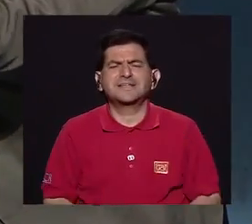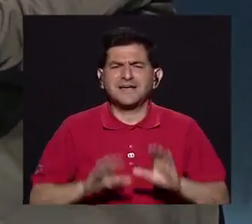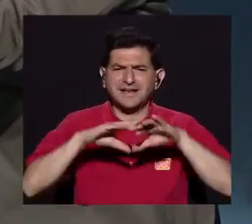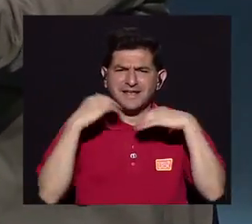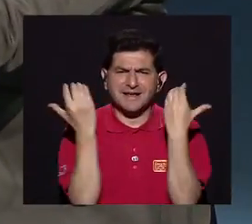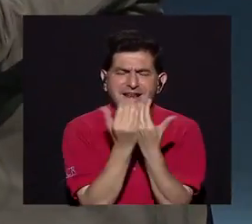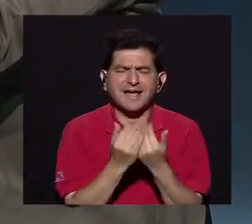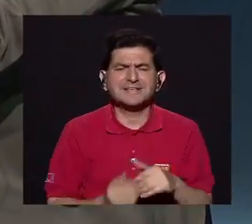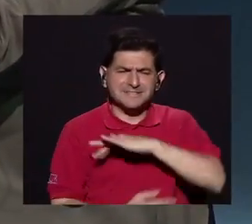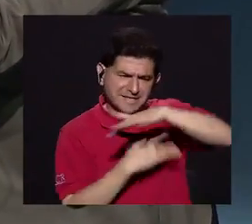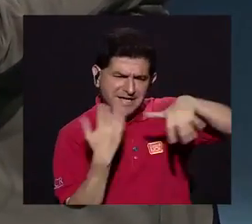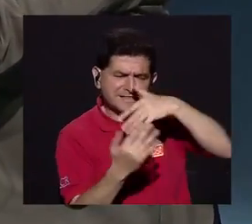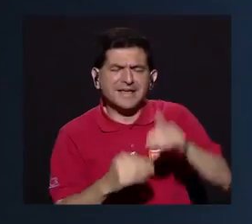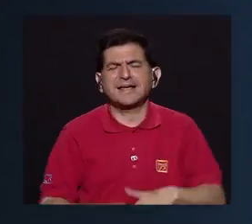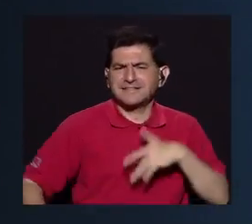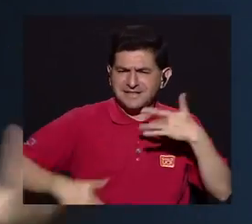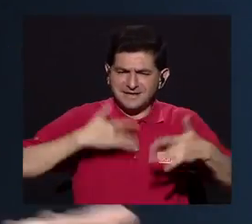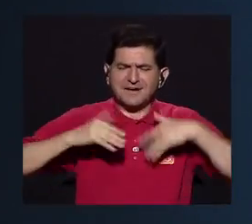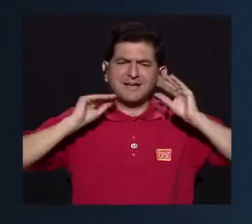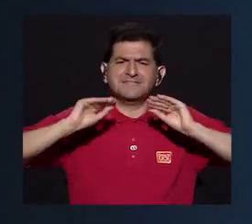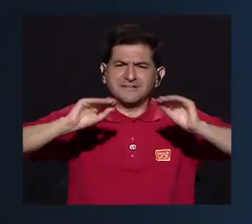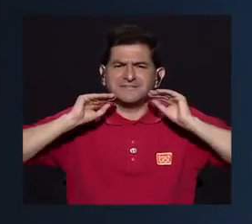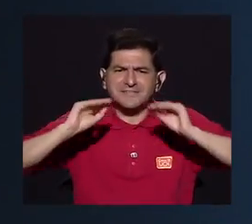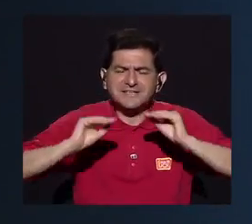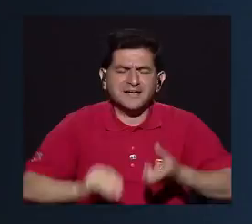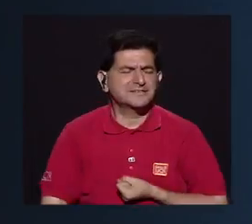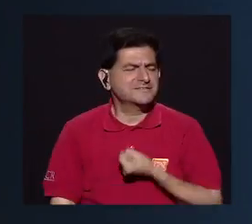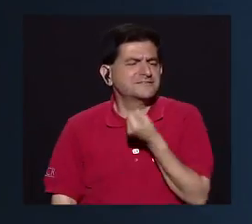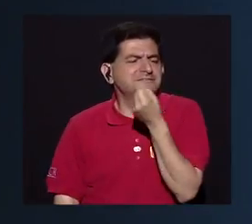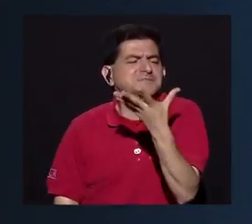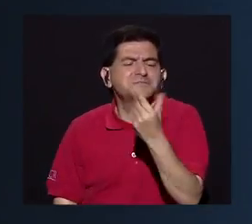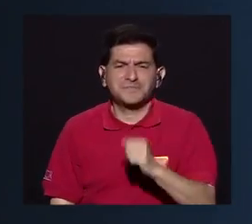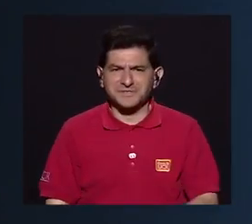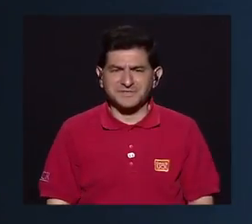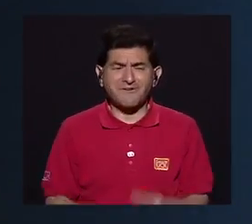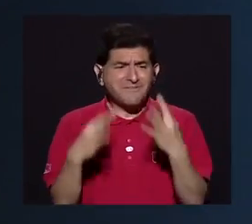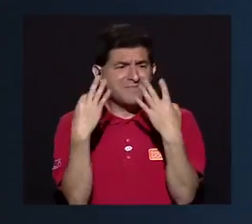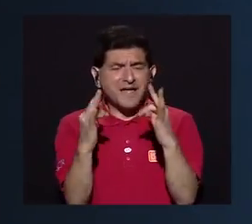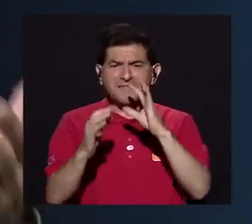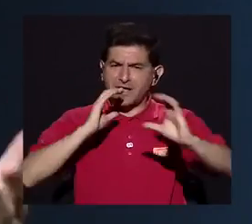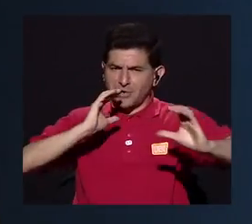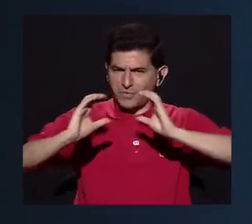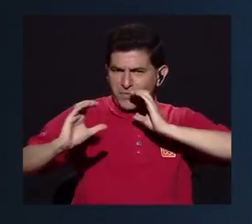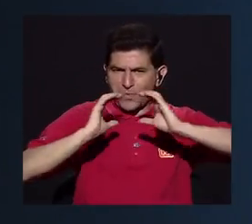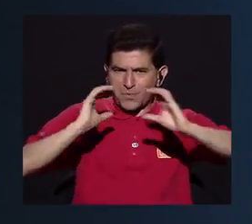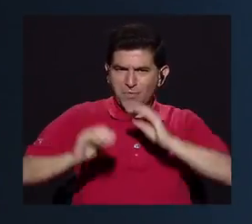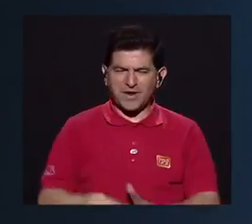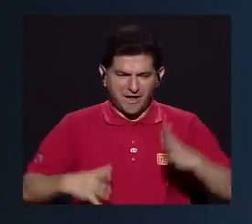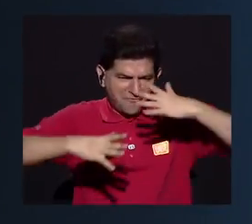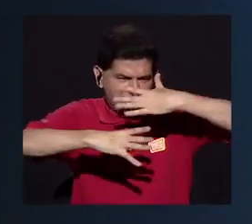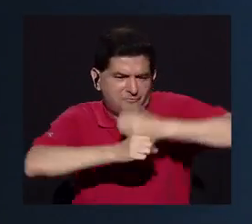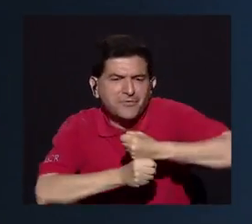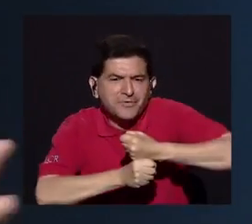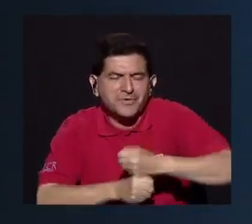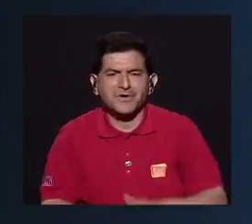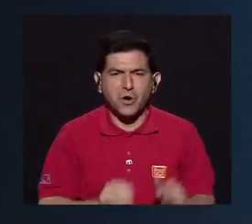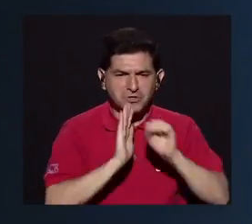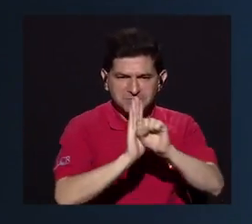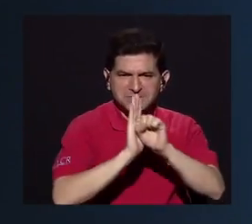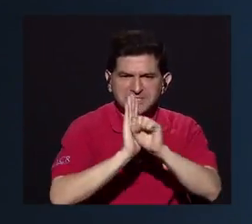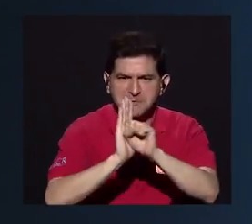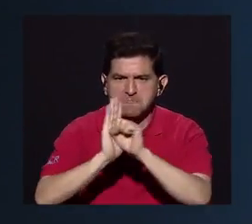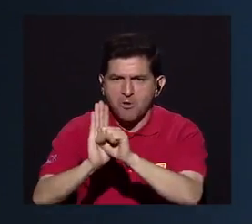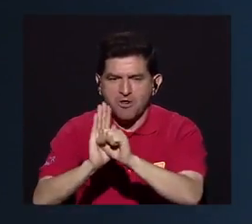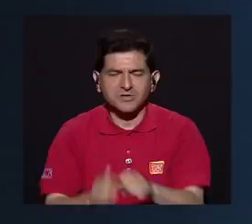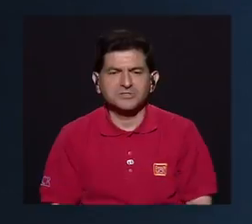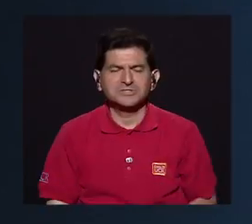interactiva, dinámica, con una sensibilidad didáctica, expresiva, cómo poder comunicar de manera sintetizada a través de signos,